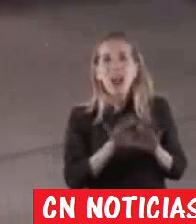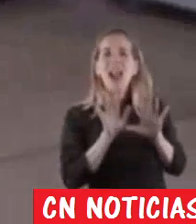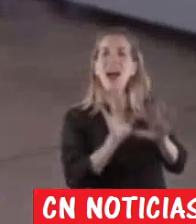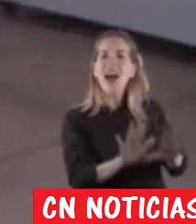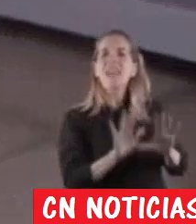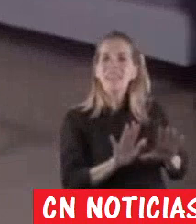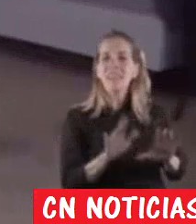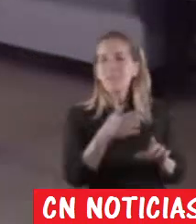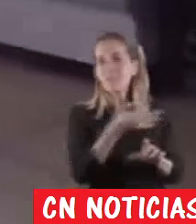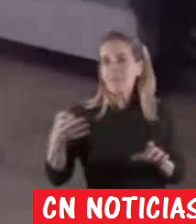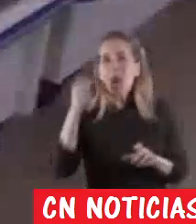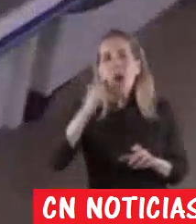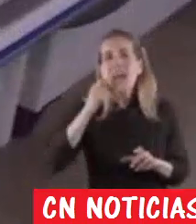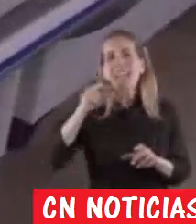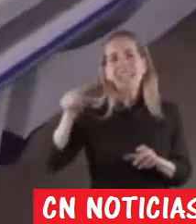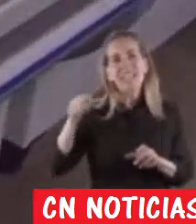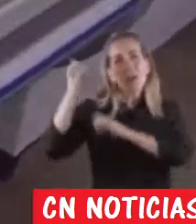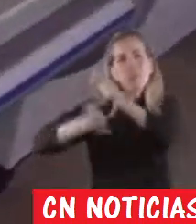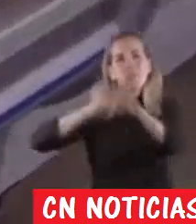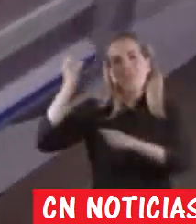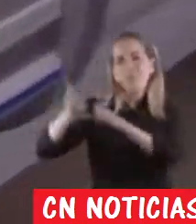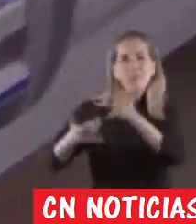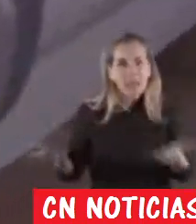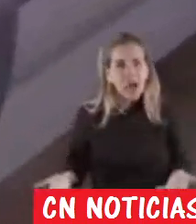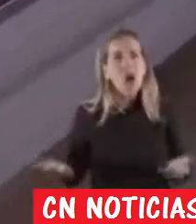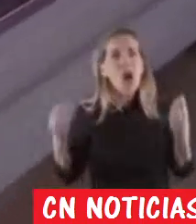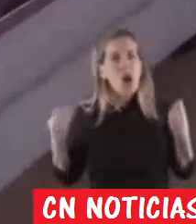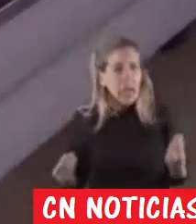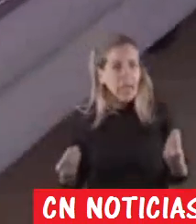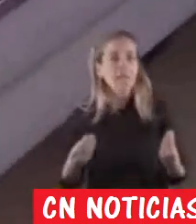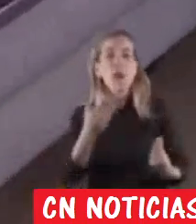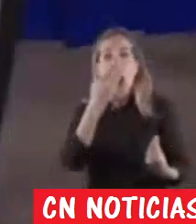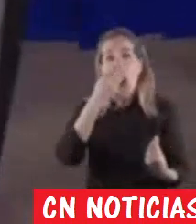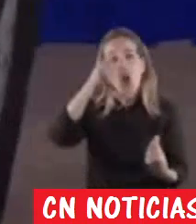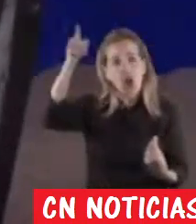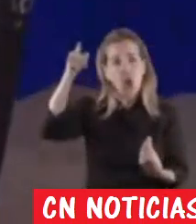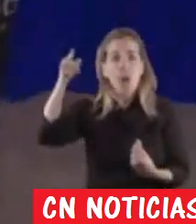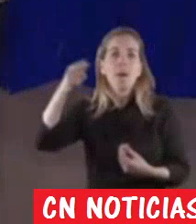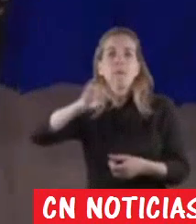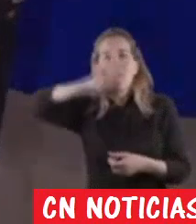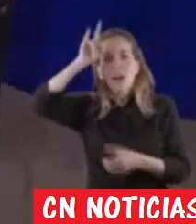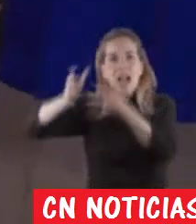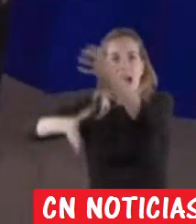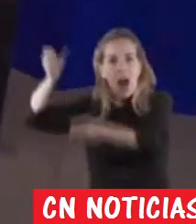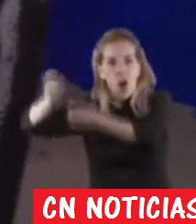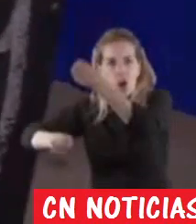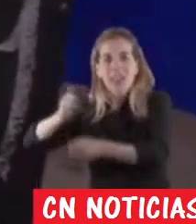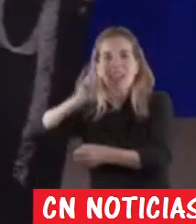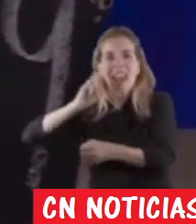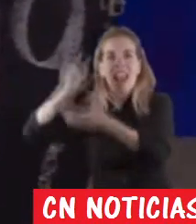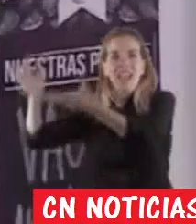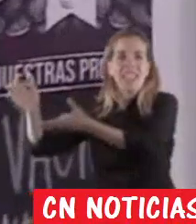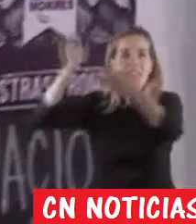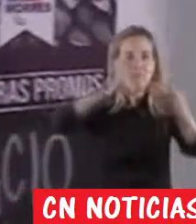Porque eso que dice Axel, que a la vaca la ordeñan en Córdoba, la trae a General Rodríguez y después la tienen que volver envasada la